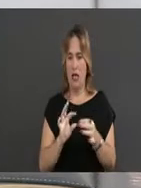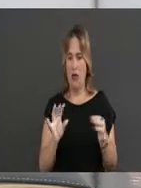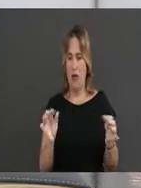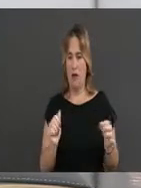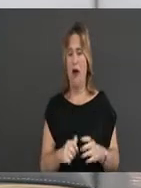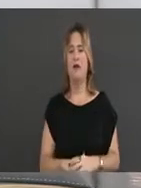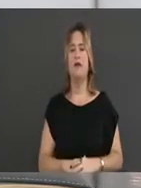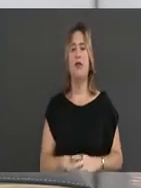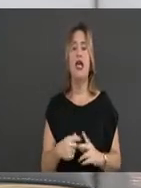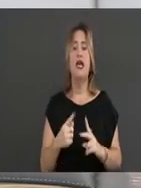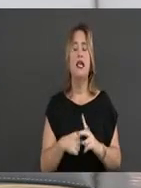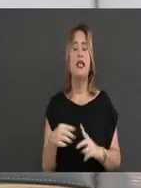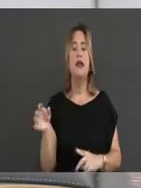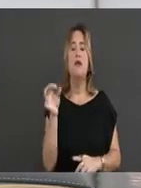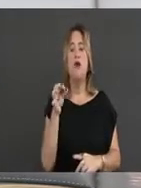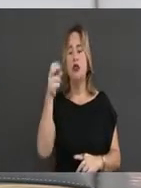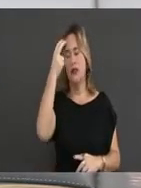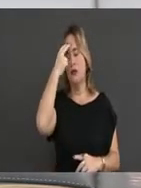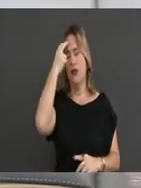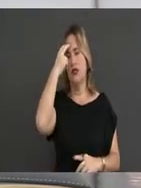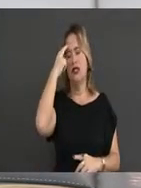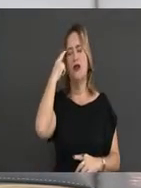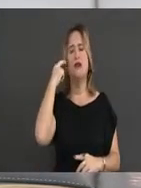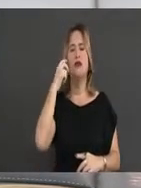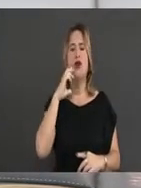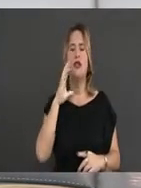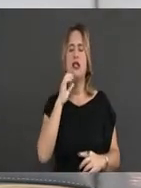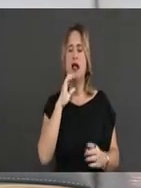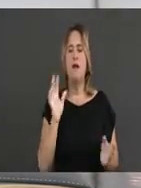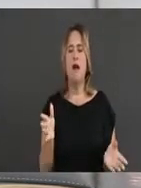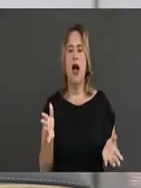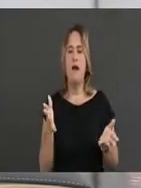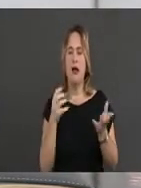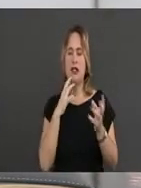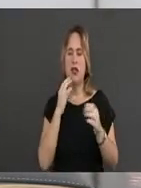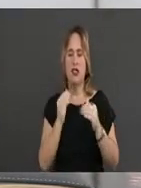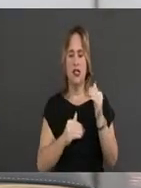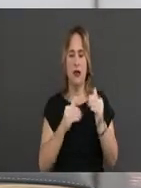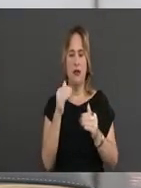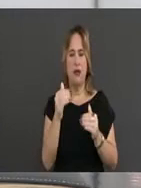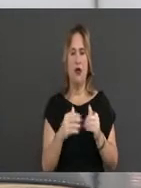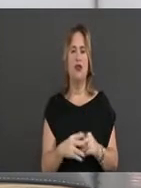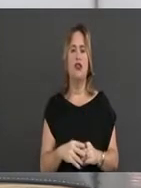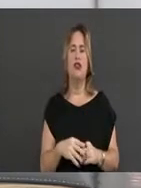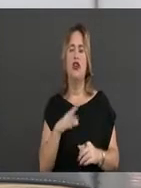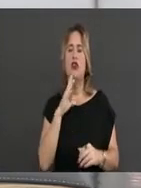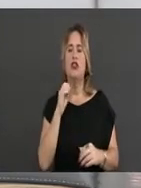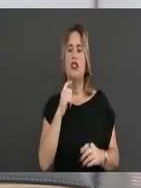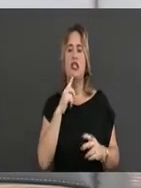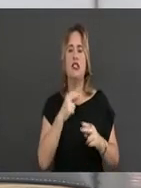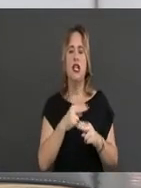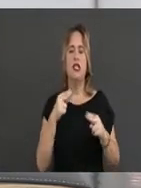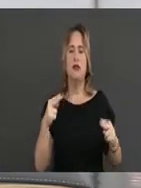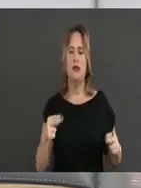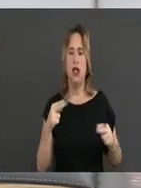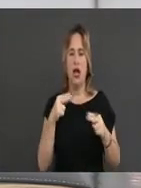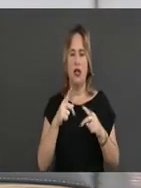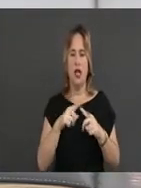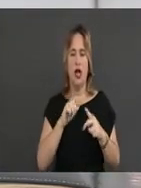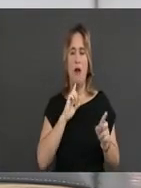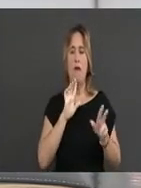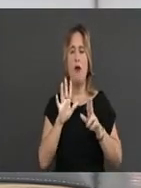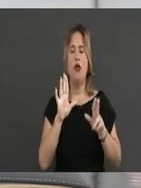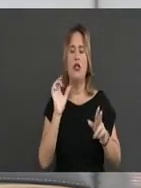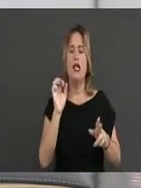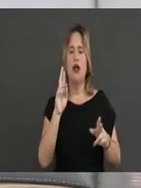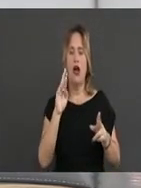hoy. Y en el caso de Segundo Frente, que es de las más avanzadas en este proceso, sería el restaurante Jimambay, Bodega Emilio